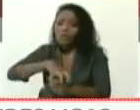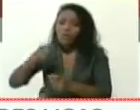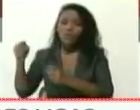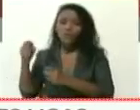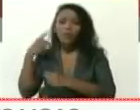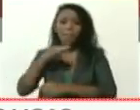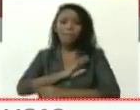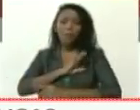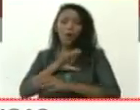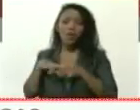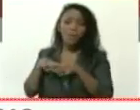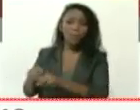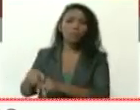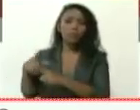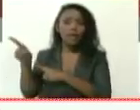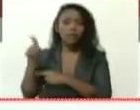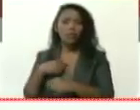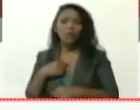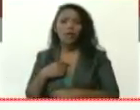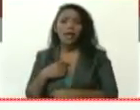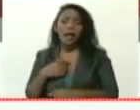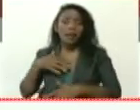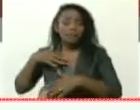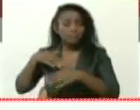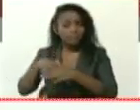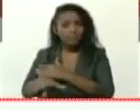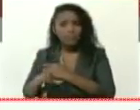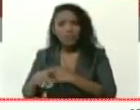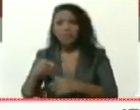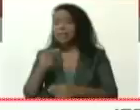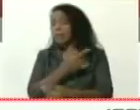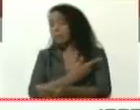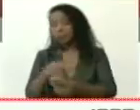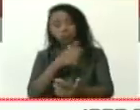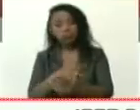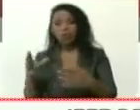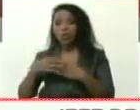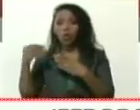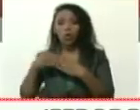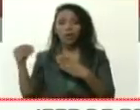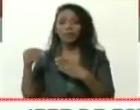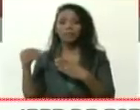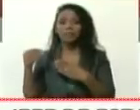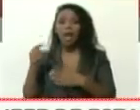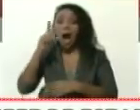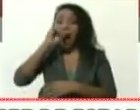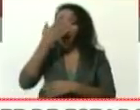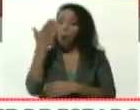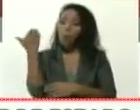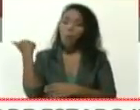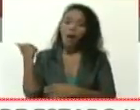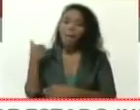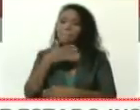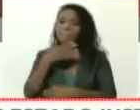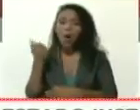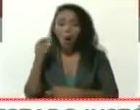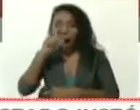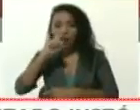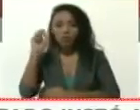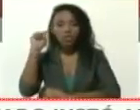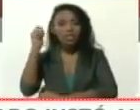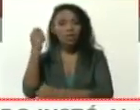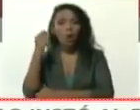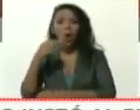Y se han tomado miles, cientos de millones de dólares. El año pasado, que no fue el mejor año de Citgo, que estaba bajo